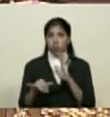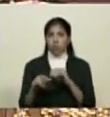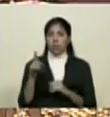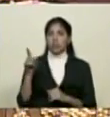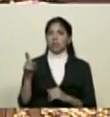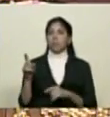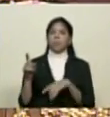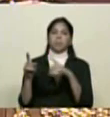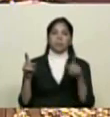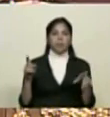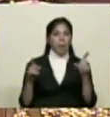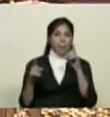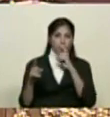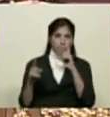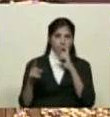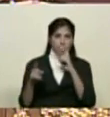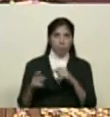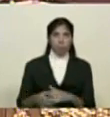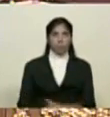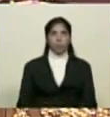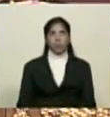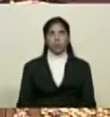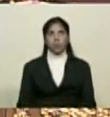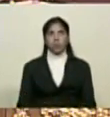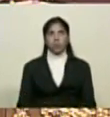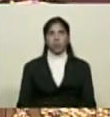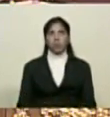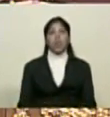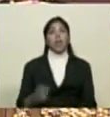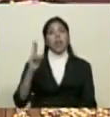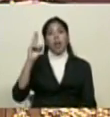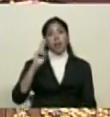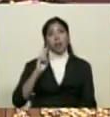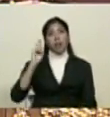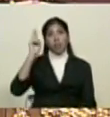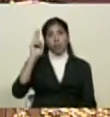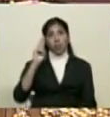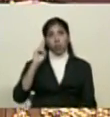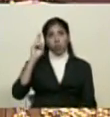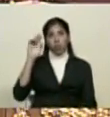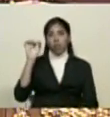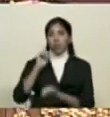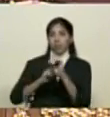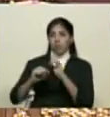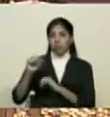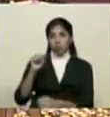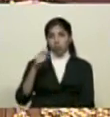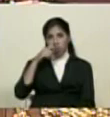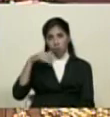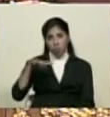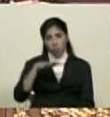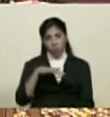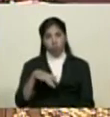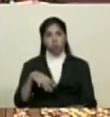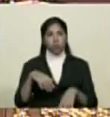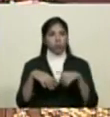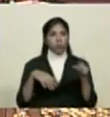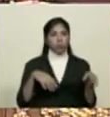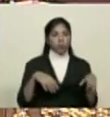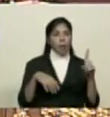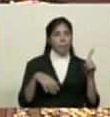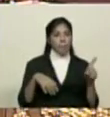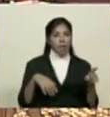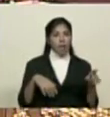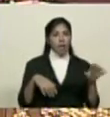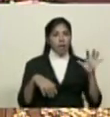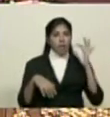esta, vamos a decir, reflexión que hicimos en la Defensoría del Pueblo y luego en la Fiscalía, nos hayan dado todo el apoyo, porque